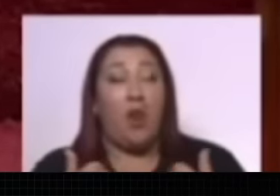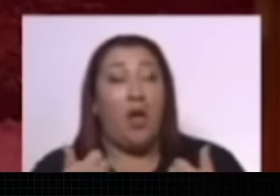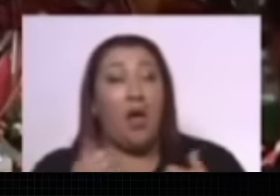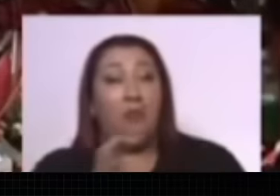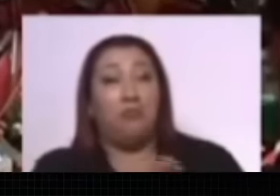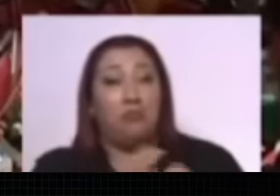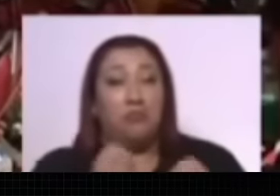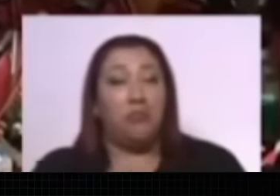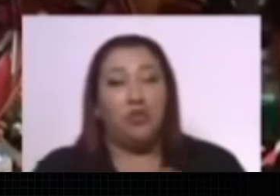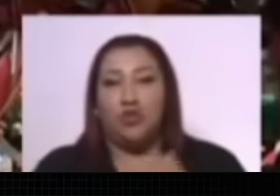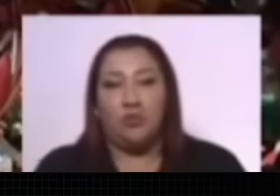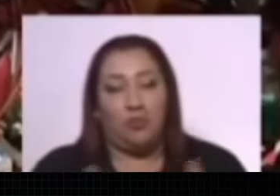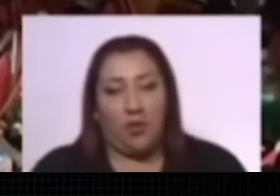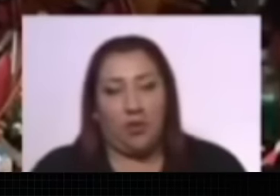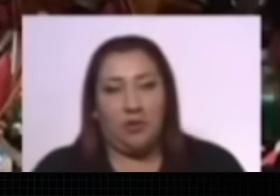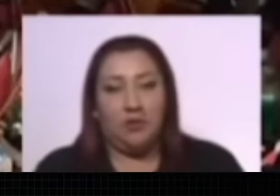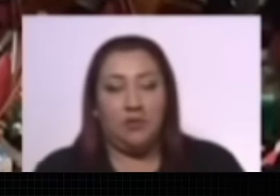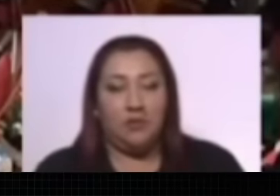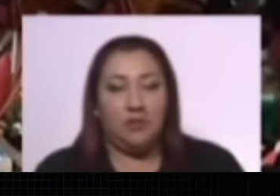reconocido.